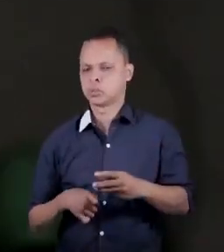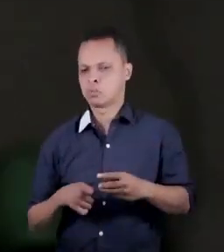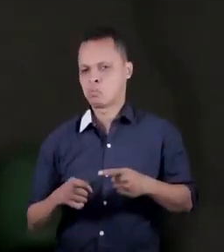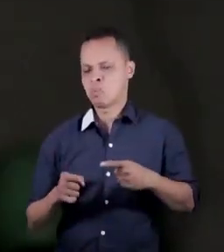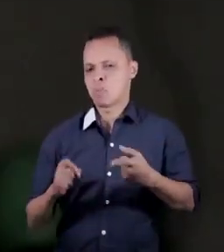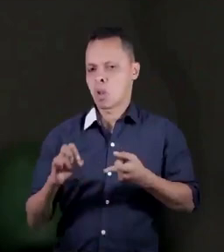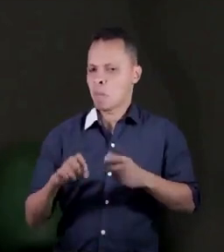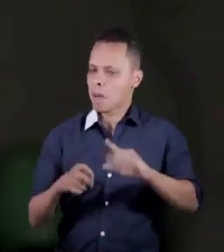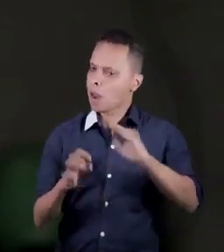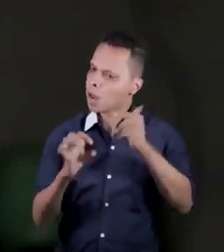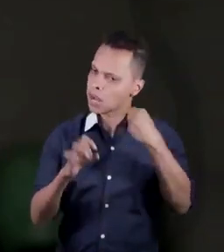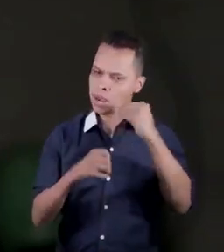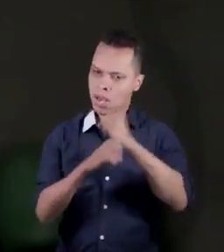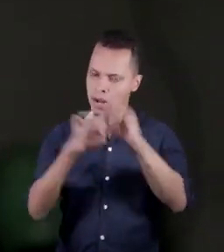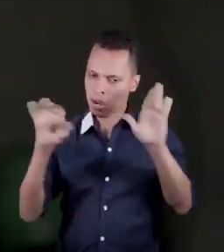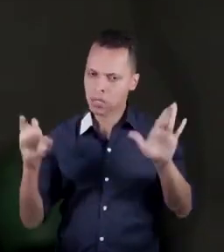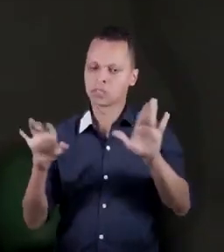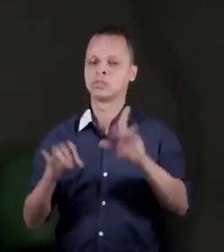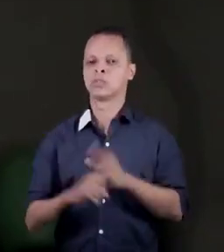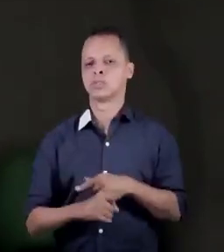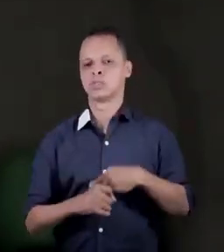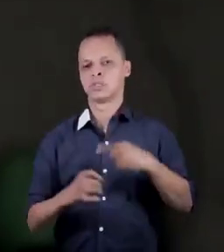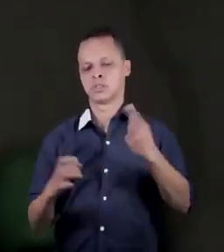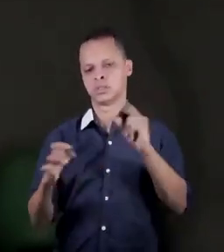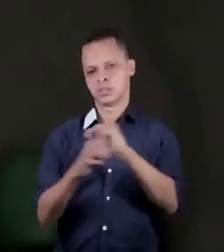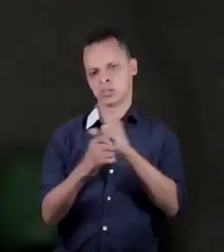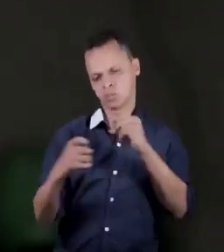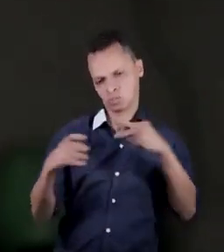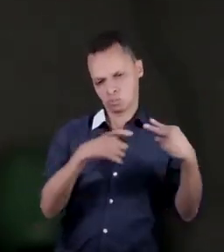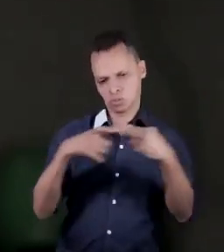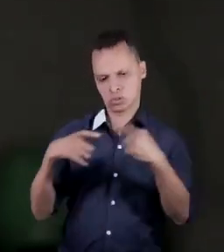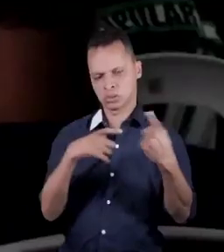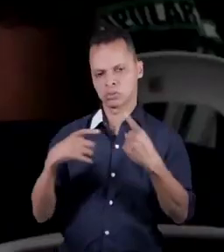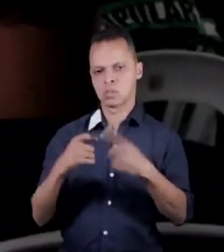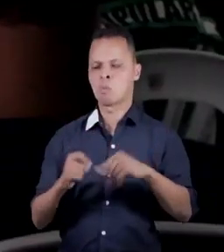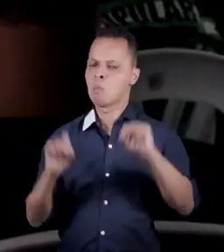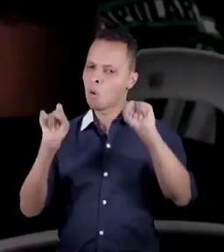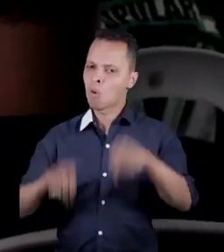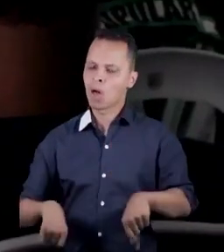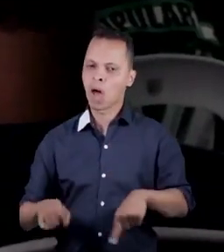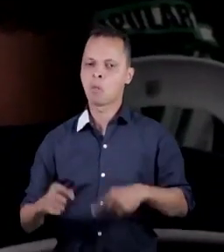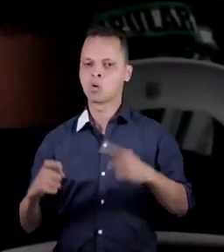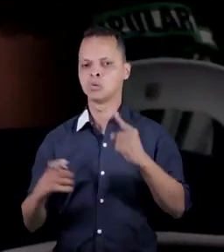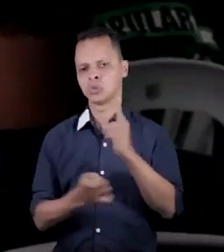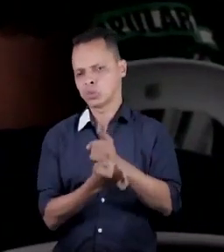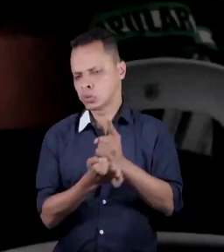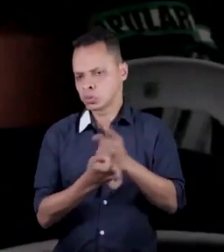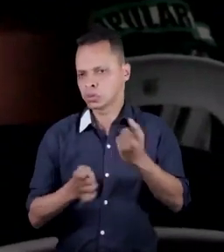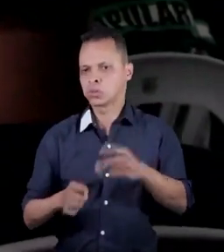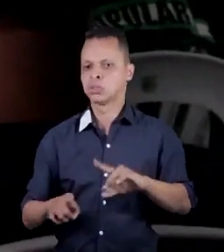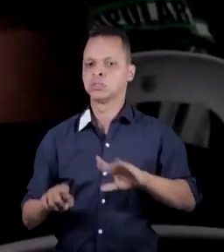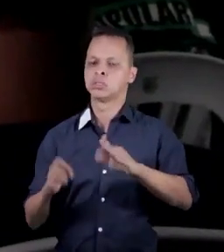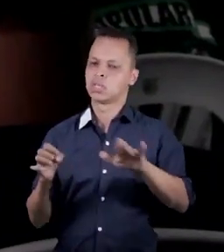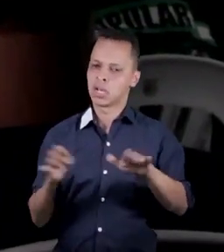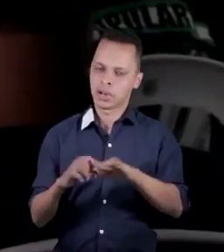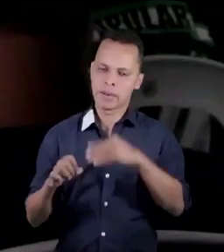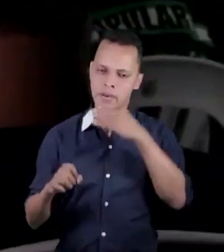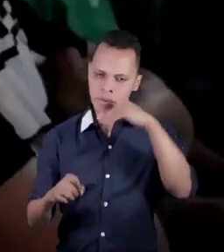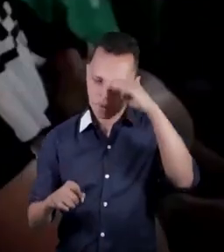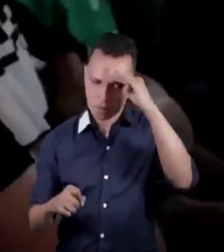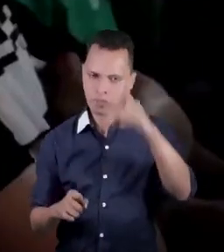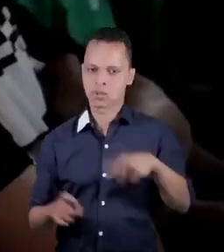o la redundancia esas coyunturas como para que podamos digamos discutir un poquito lo que pasa a nivel de ciudad lo que pasa también